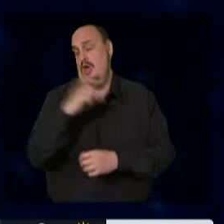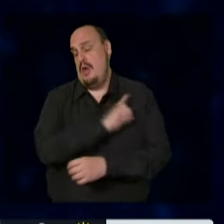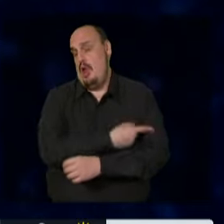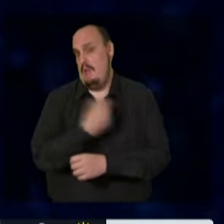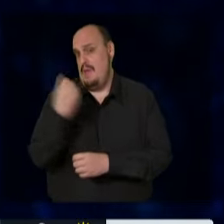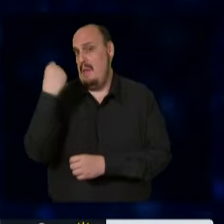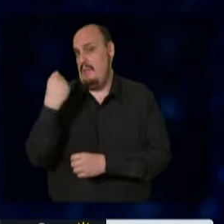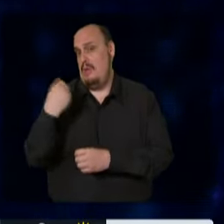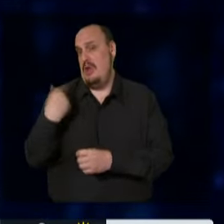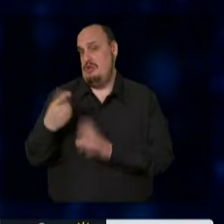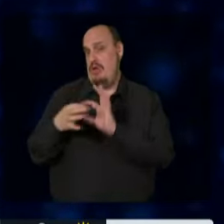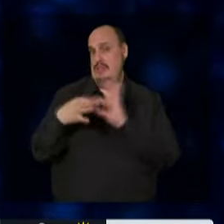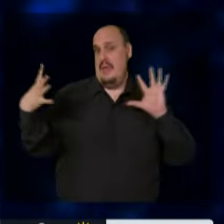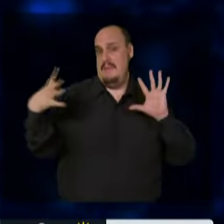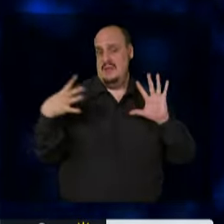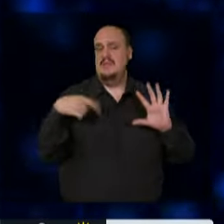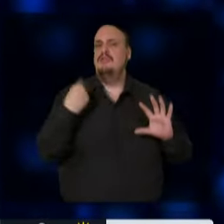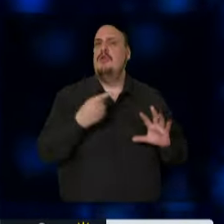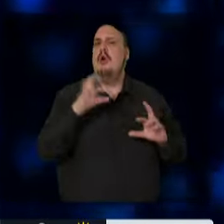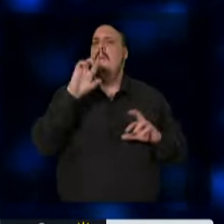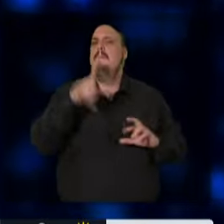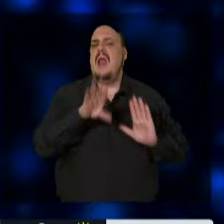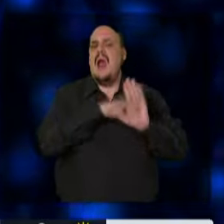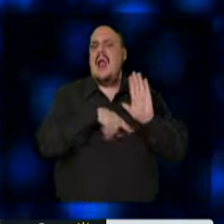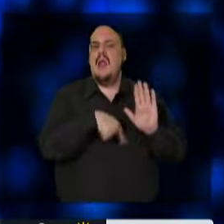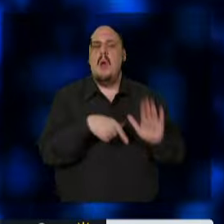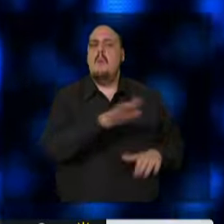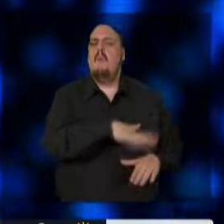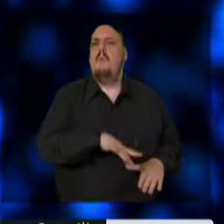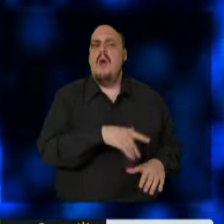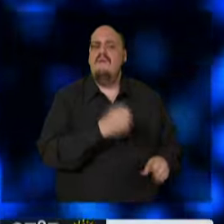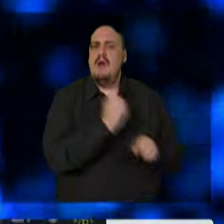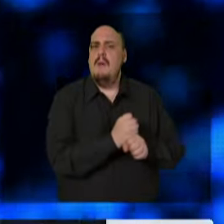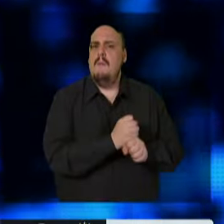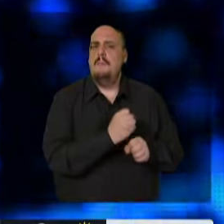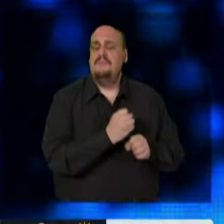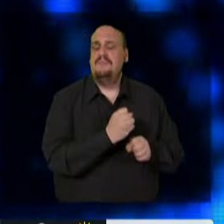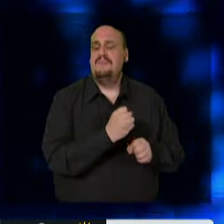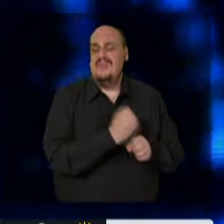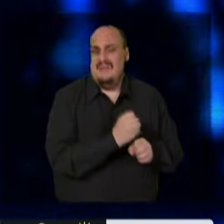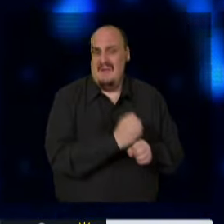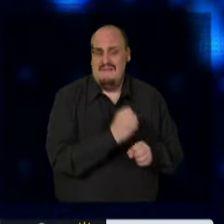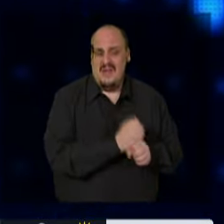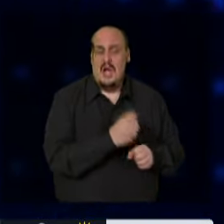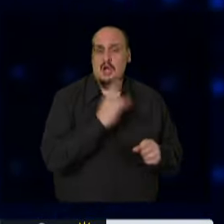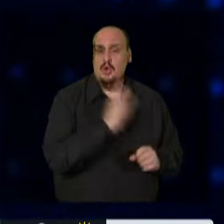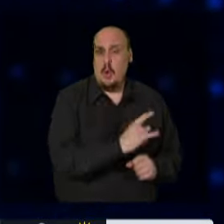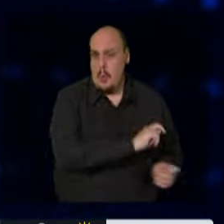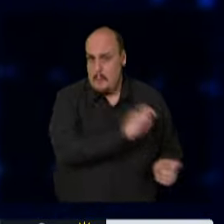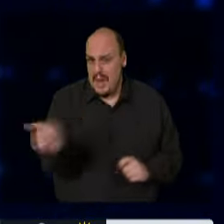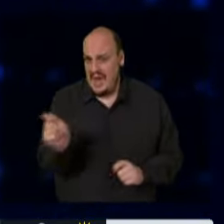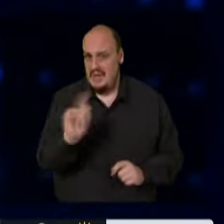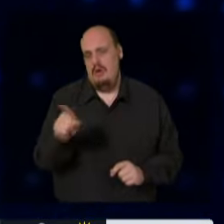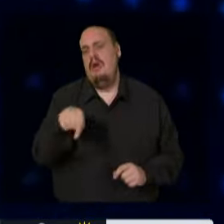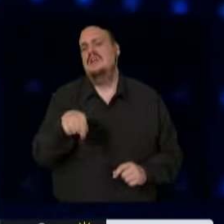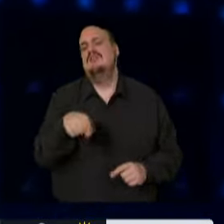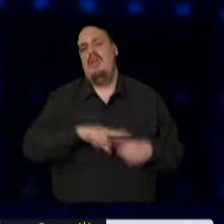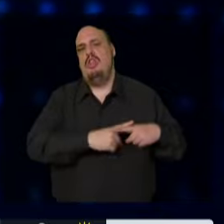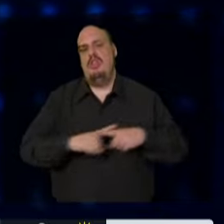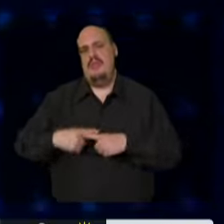para que esta vez la crisis no la pague el pueblo trabajador. Eso es lo que tenemos que estar discutiendo. Muchas